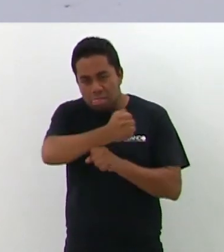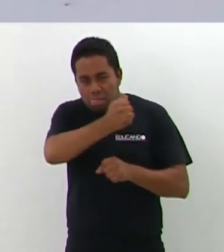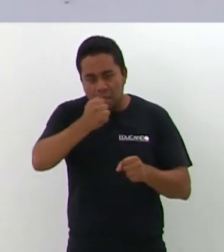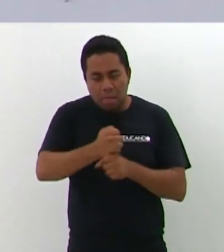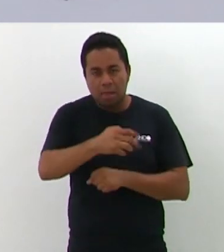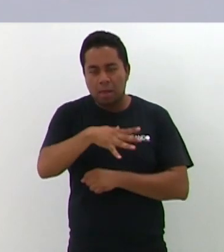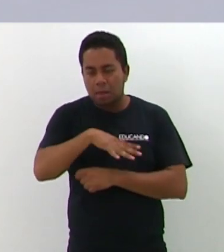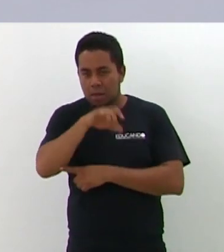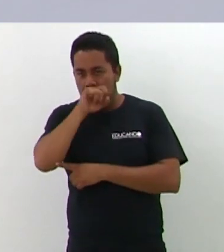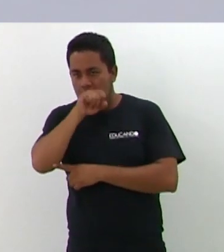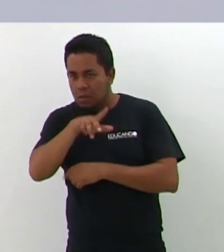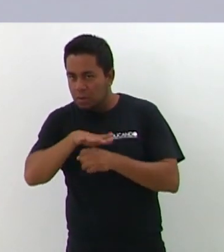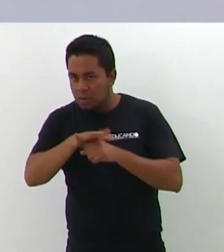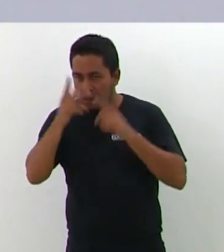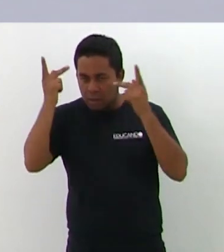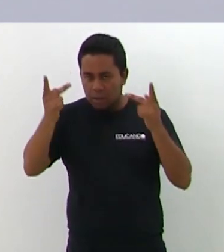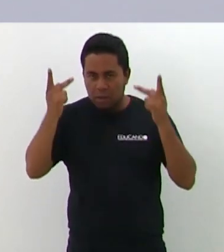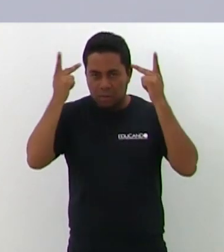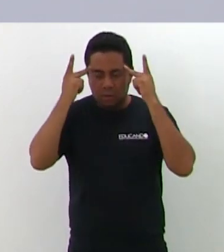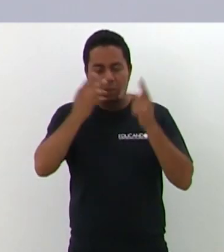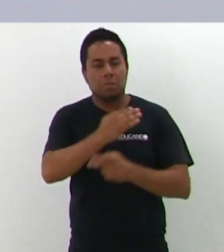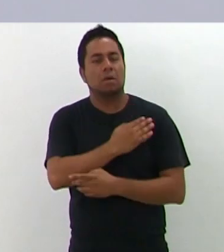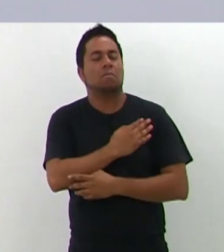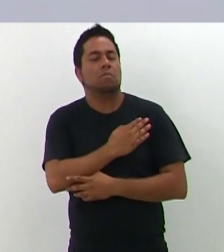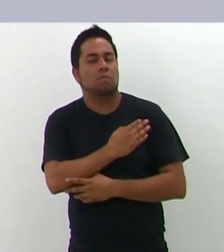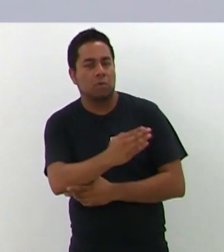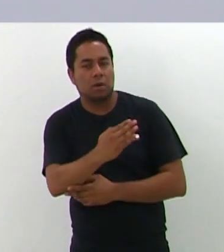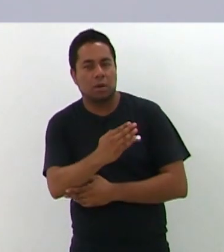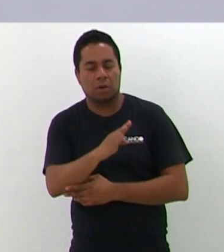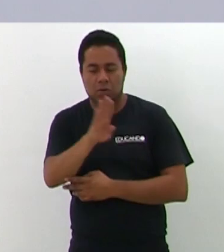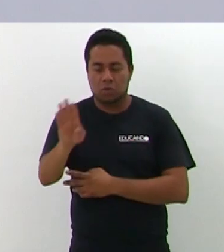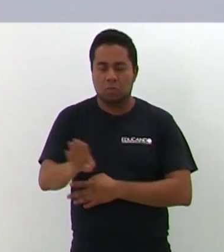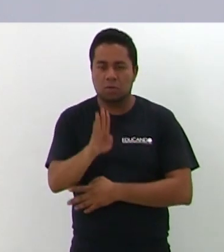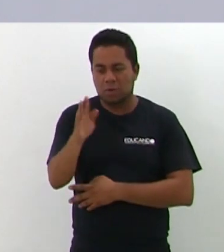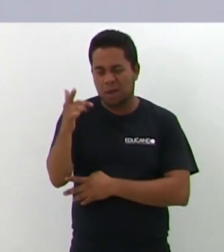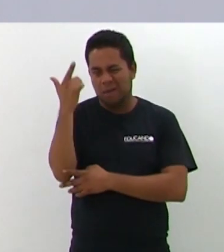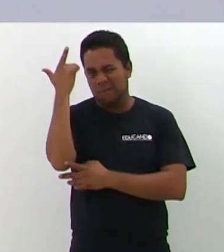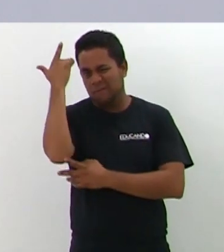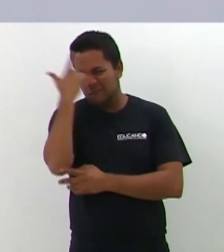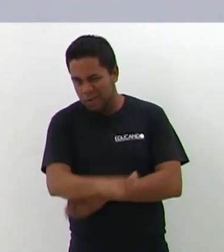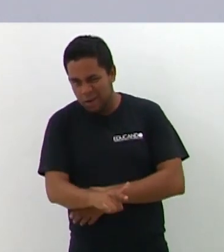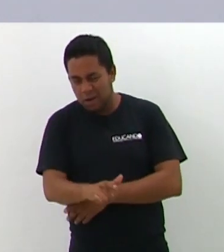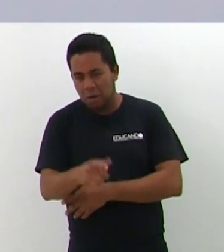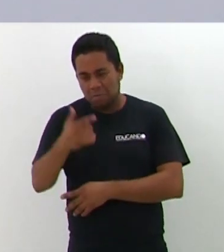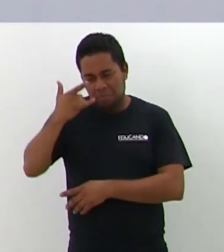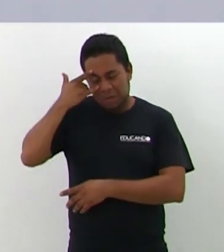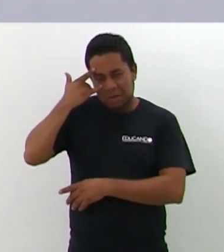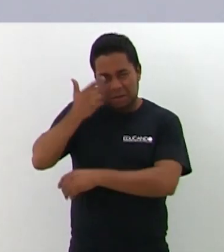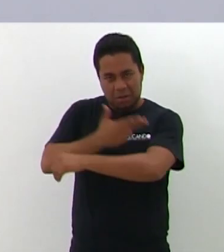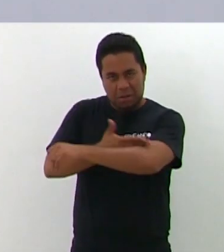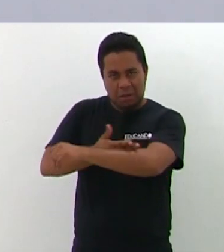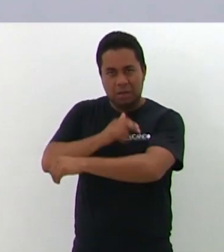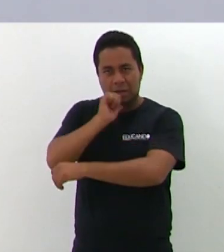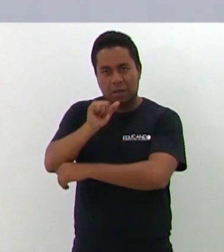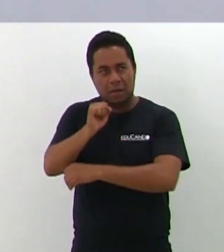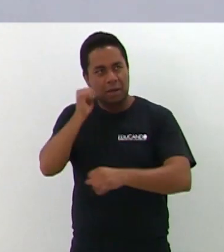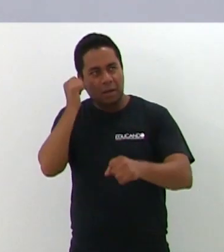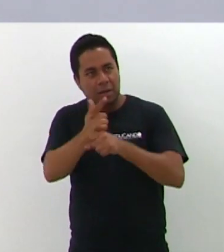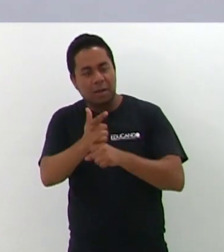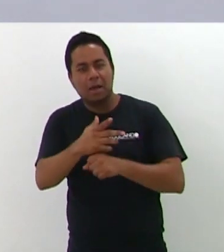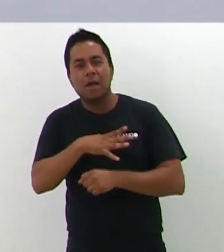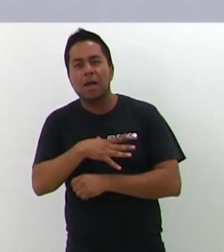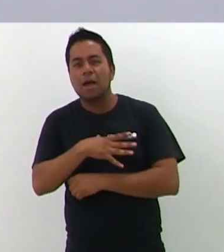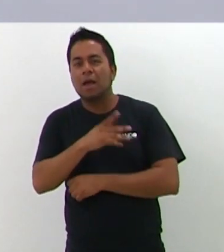Y había también un príncipe bueno, una bruja fea y un pirata deshonesto. ¿Qué tal? ¿Te diste cuenta que hay